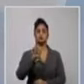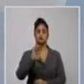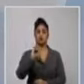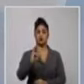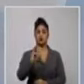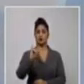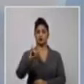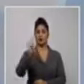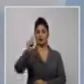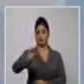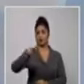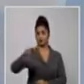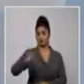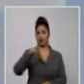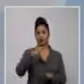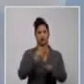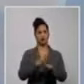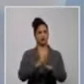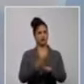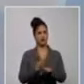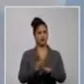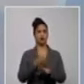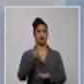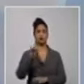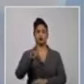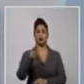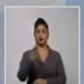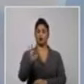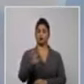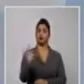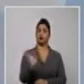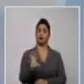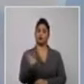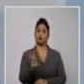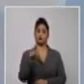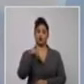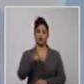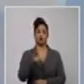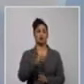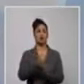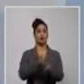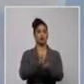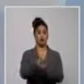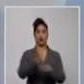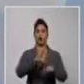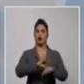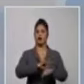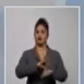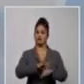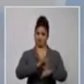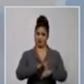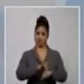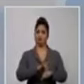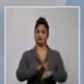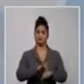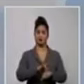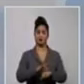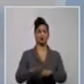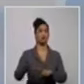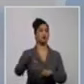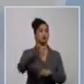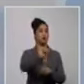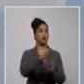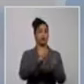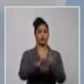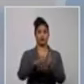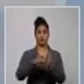5.469, que es el 19,8%. Estos son los activos, que cifra muy elevada, aunque